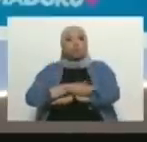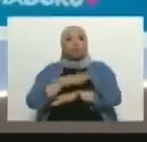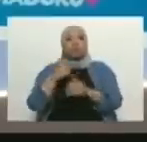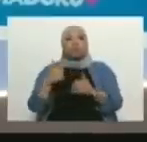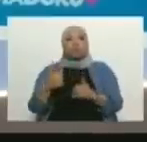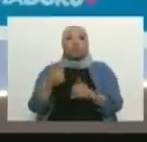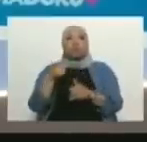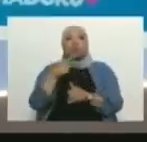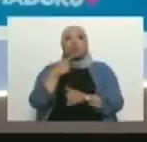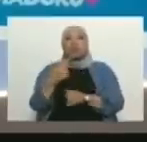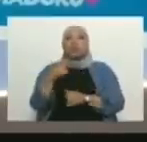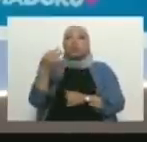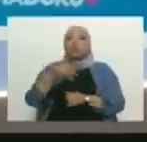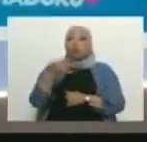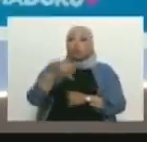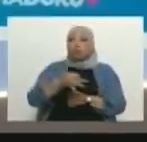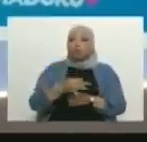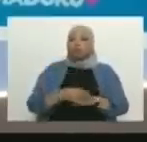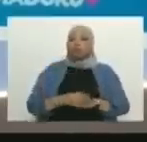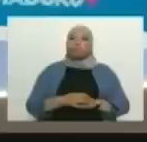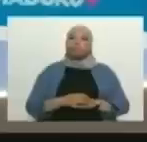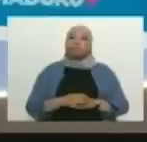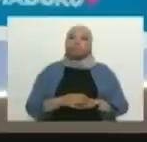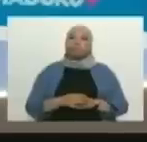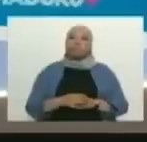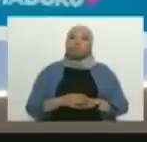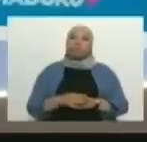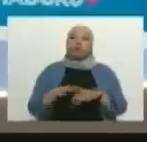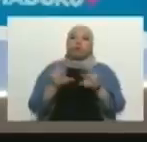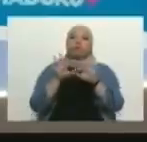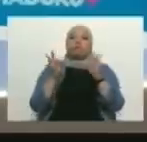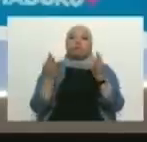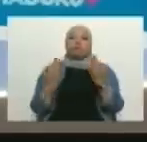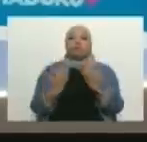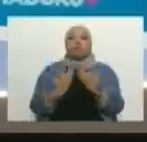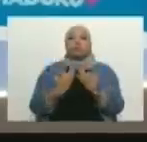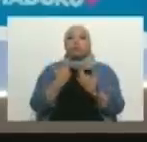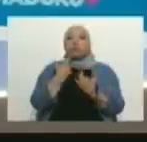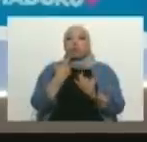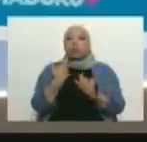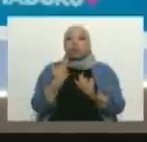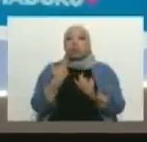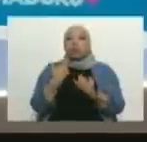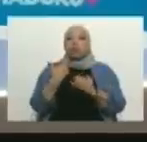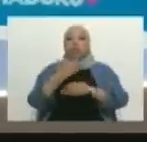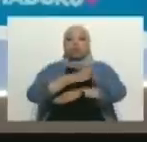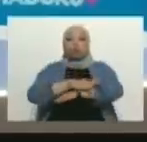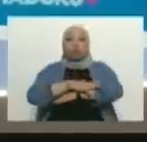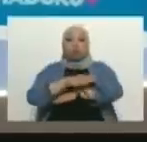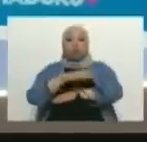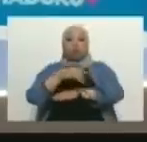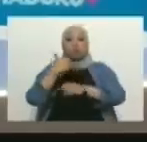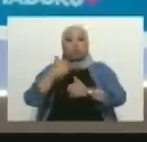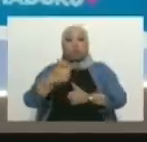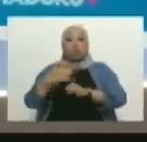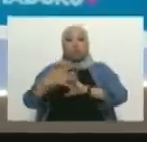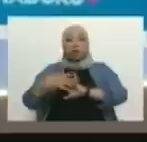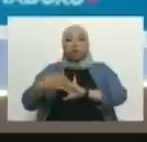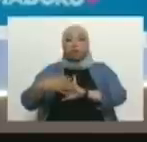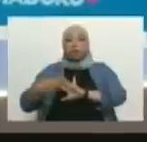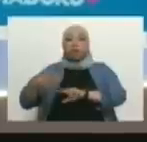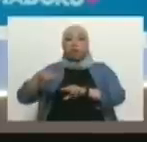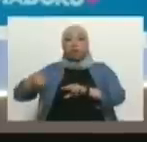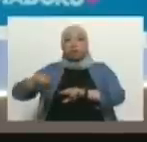la honestidad, en el núcleo familiar, de dar el ejemplo a los niños, a las